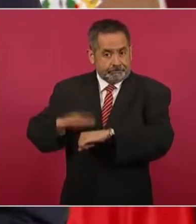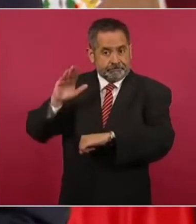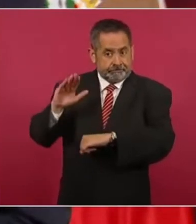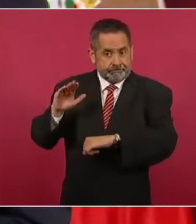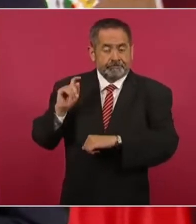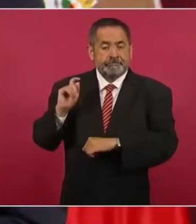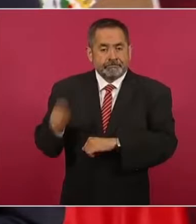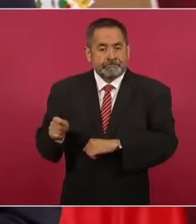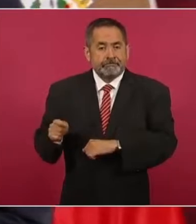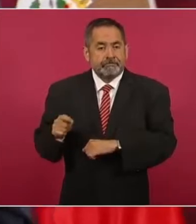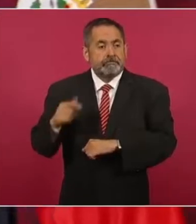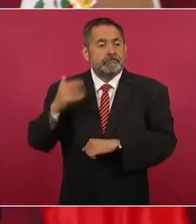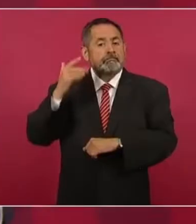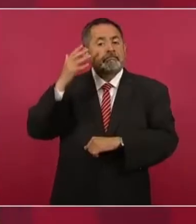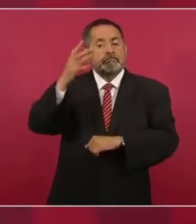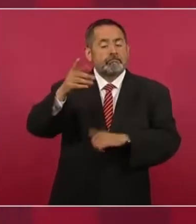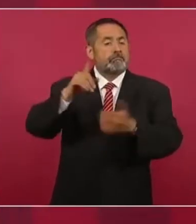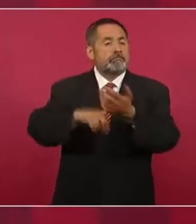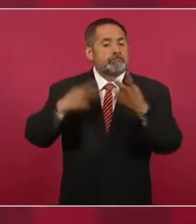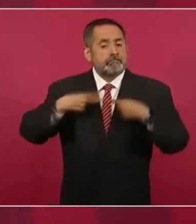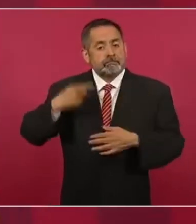al momento de que el trabajador se jubila,